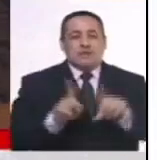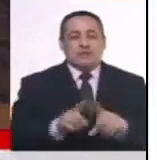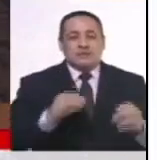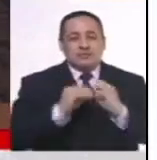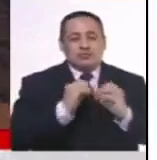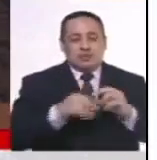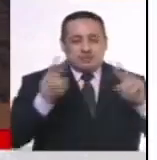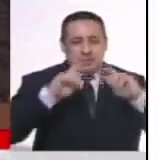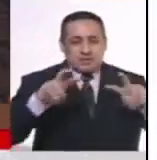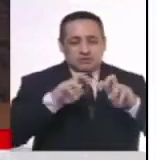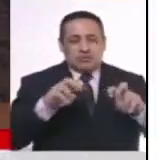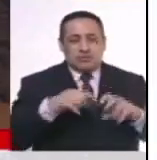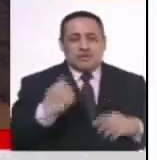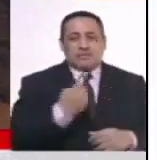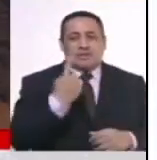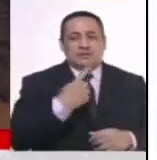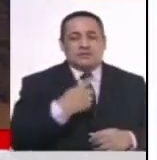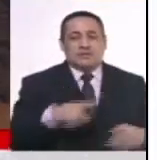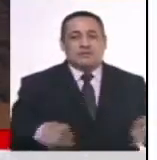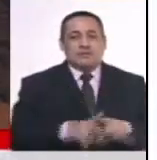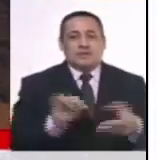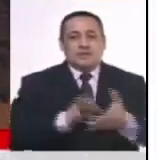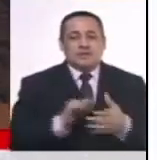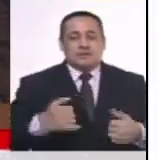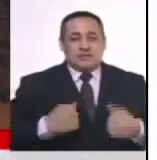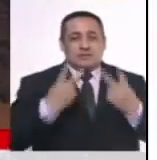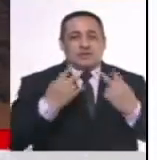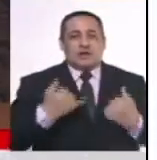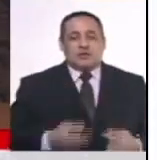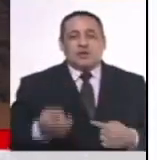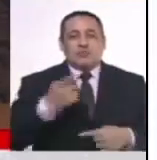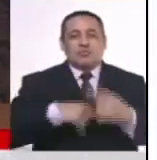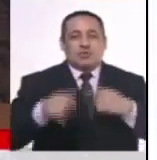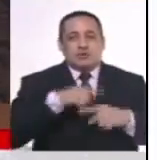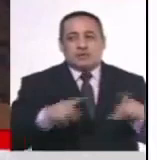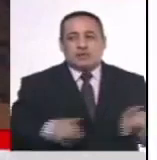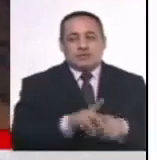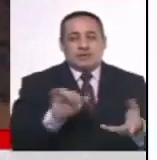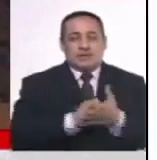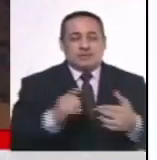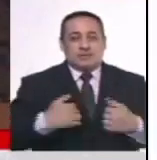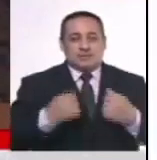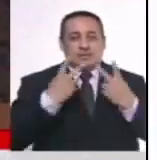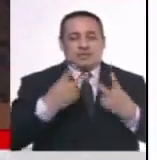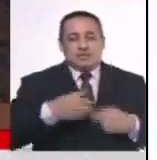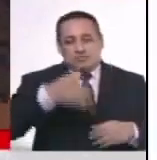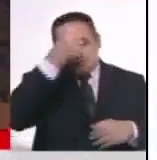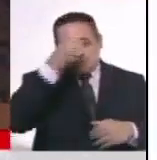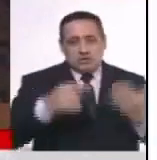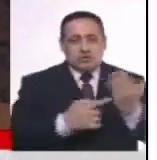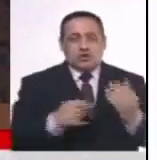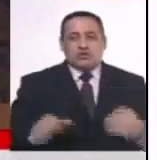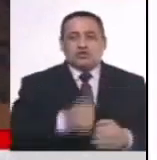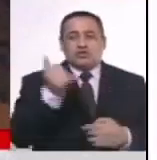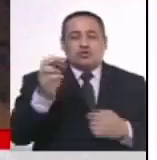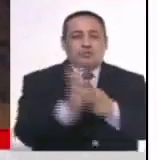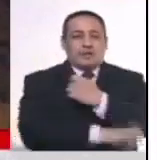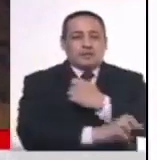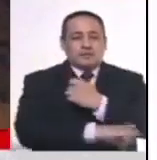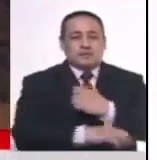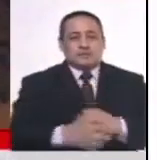escasa investigación científica, lo cual nos ha vuelto dependientes en tecnología de otras